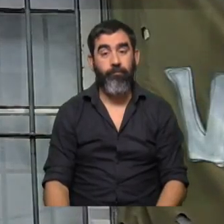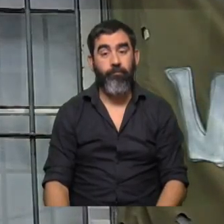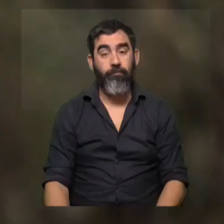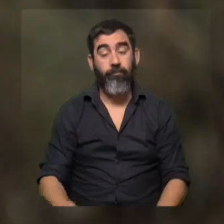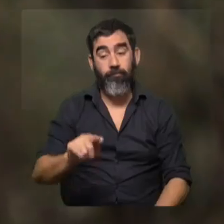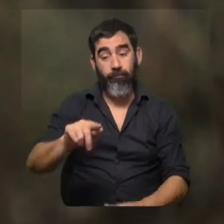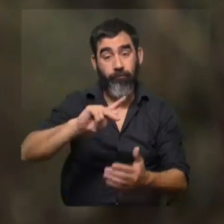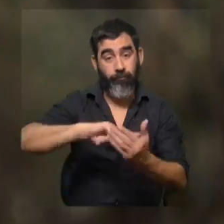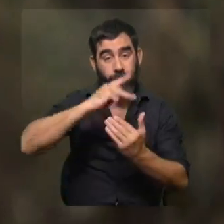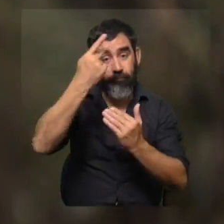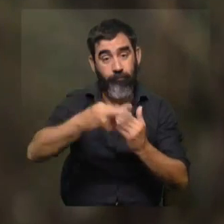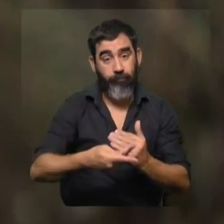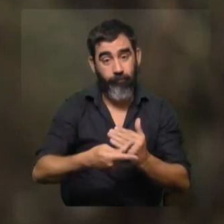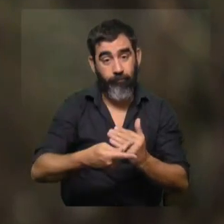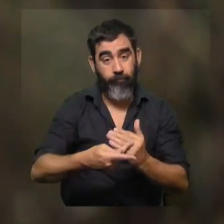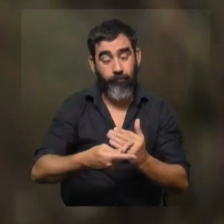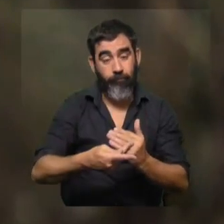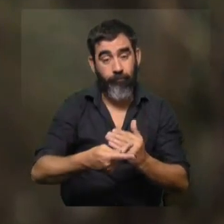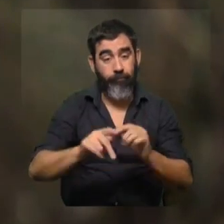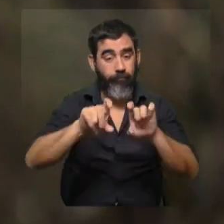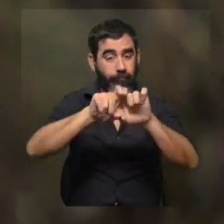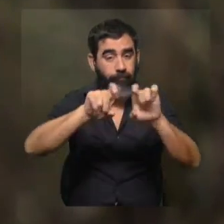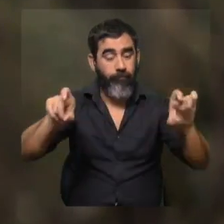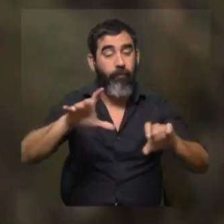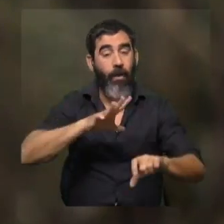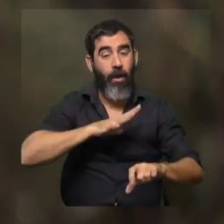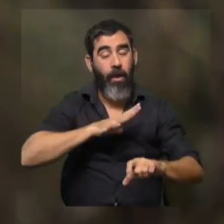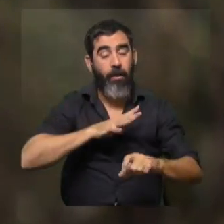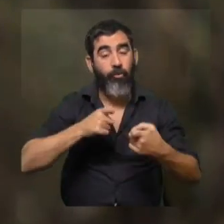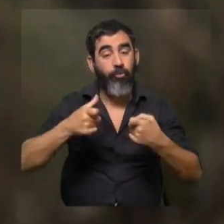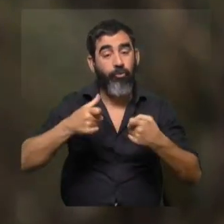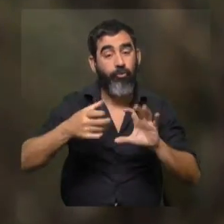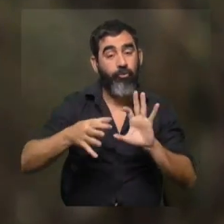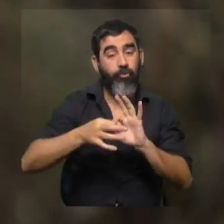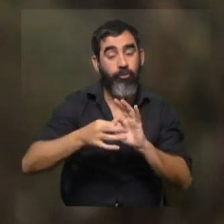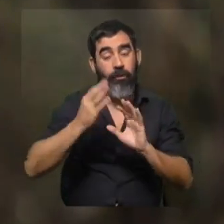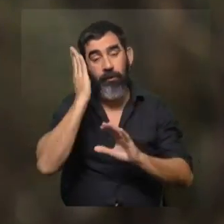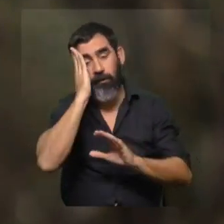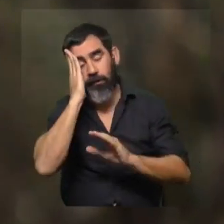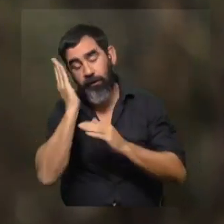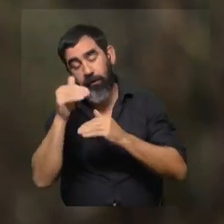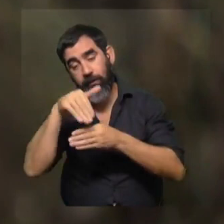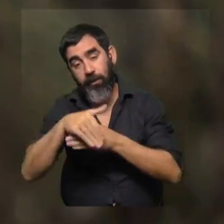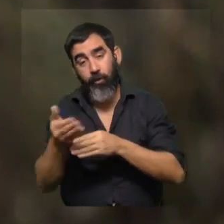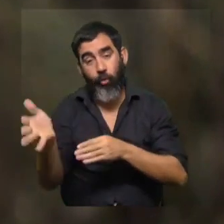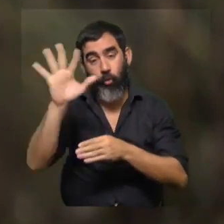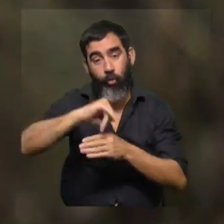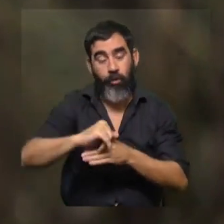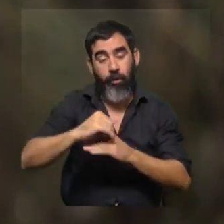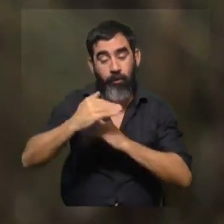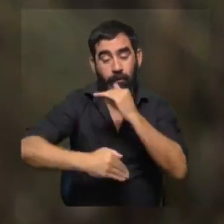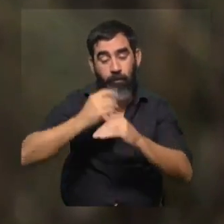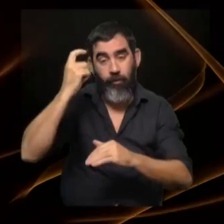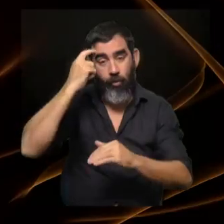Este proyecto, que se titula Existe una asociación entre dormir siesta frecuentemente, el desempeño cognitivo y el